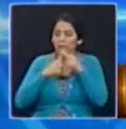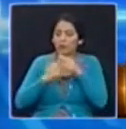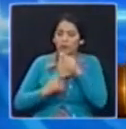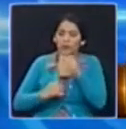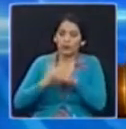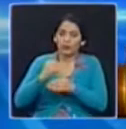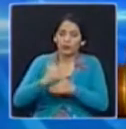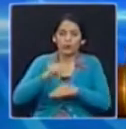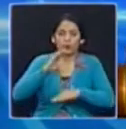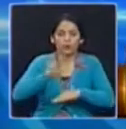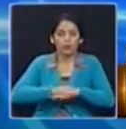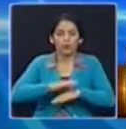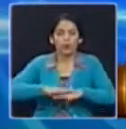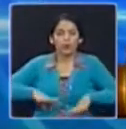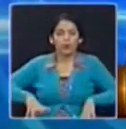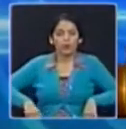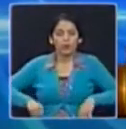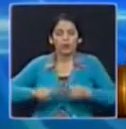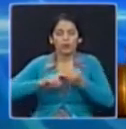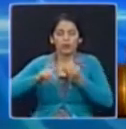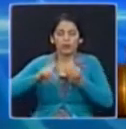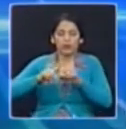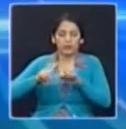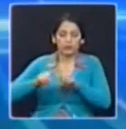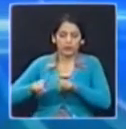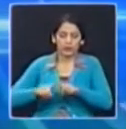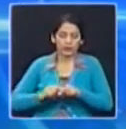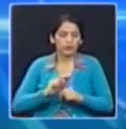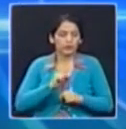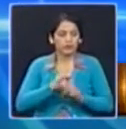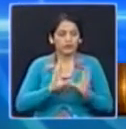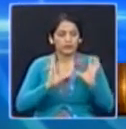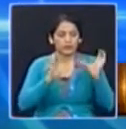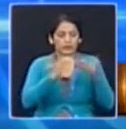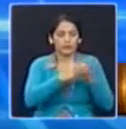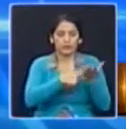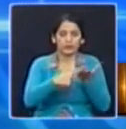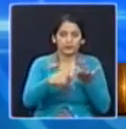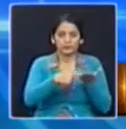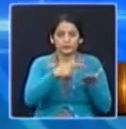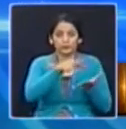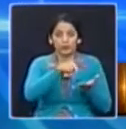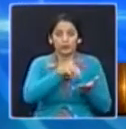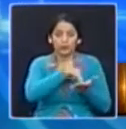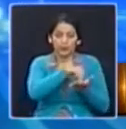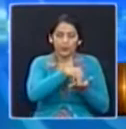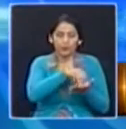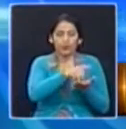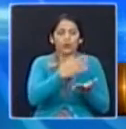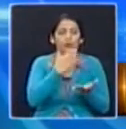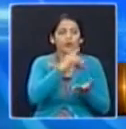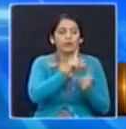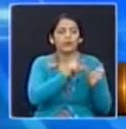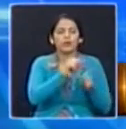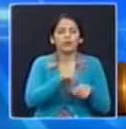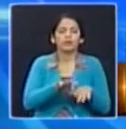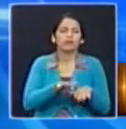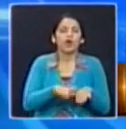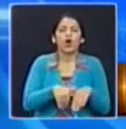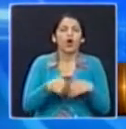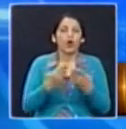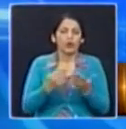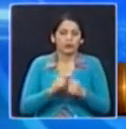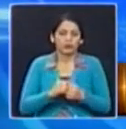peculado, concusión. Usted que está en la comisión de fiscalización, ¿cuál es la postura dentro de la comisión? Porque recuerdo,